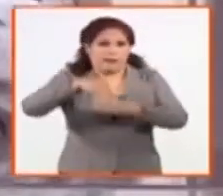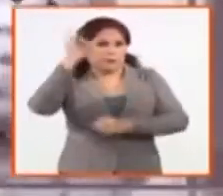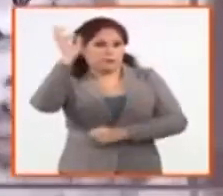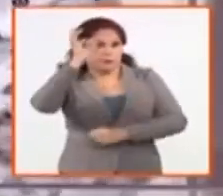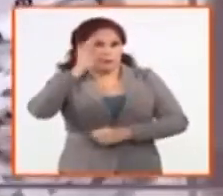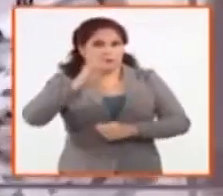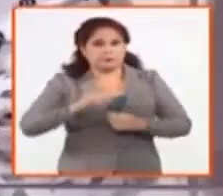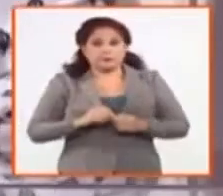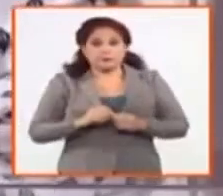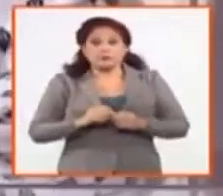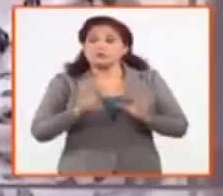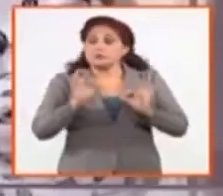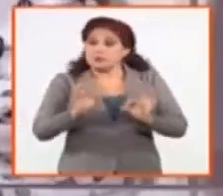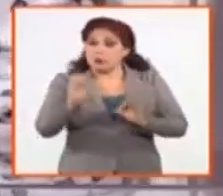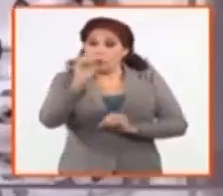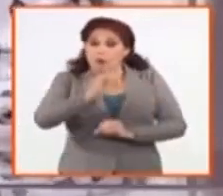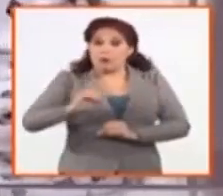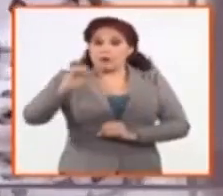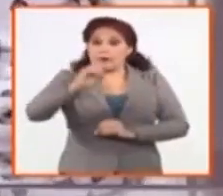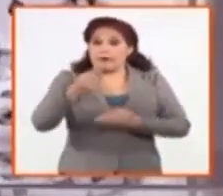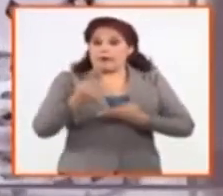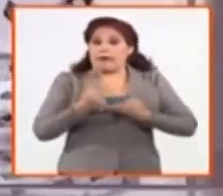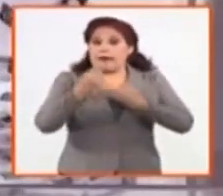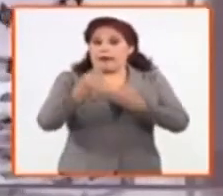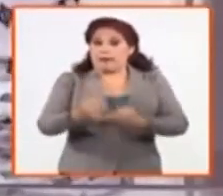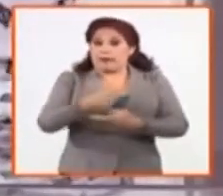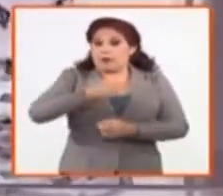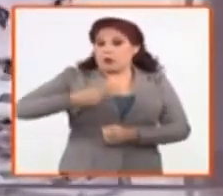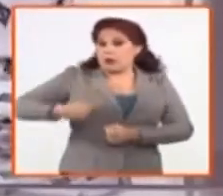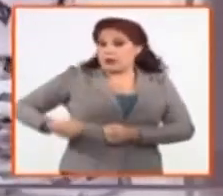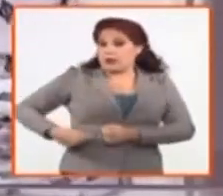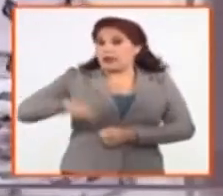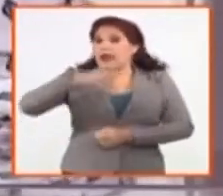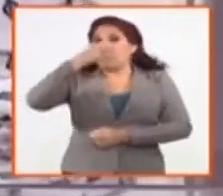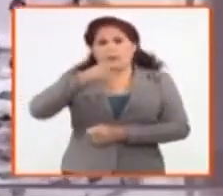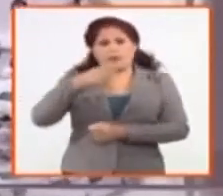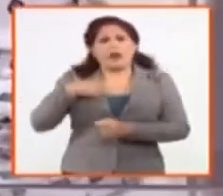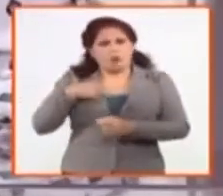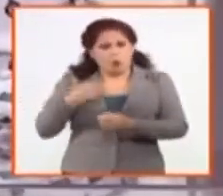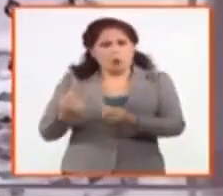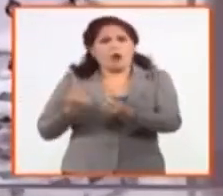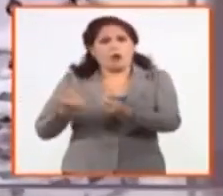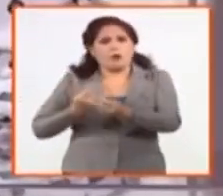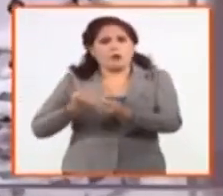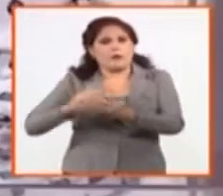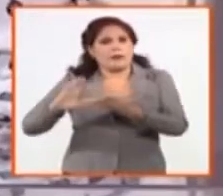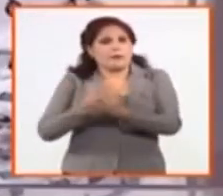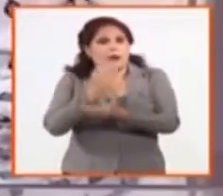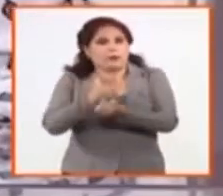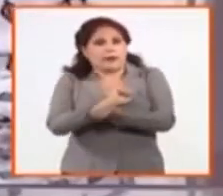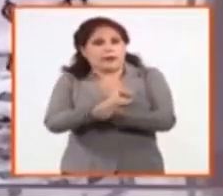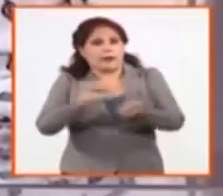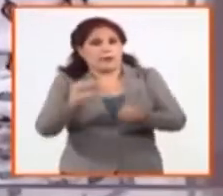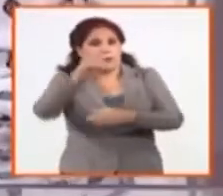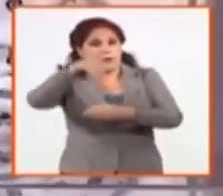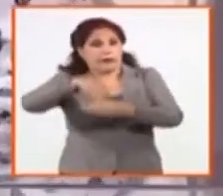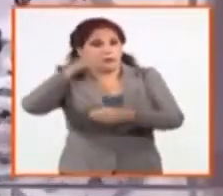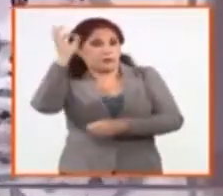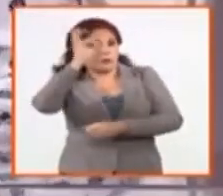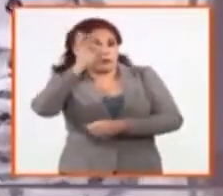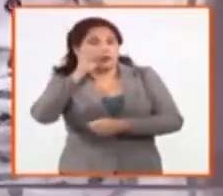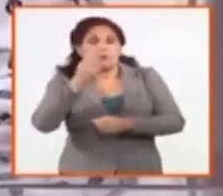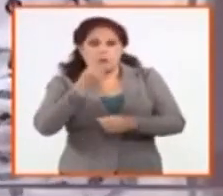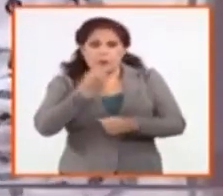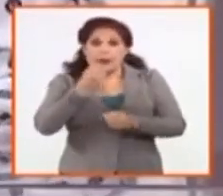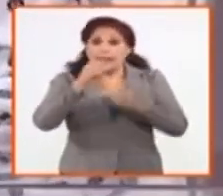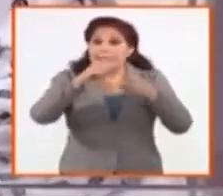Y precisamente la Organización de Cooperación de Shanghái dice que va a luchar contra el terrorismo, el extremismo y el separatismo. Son los